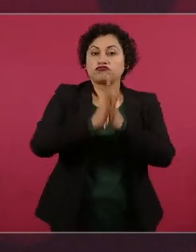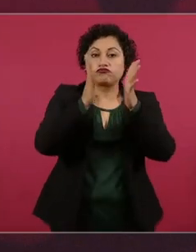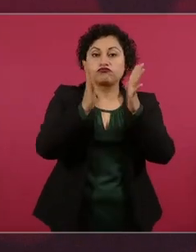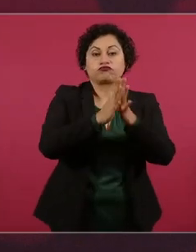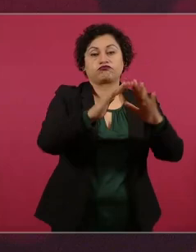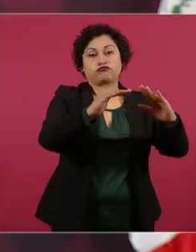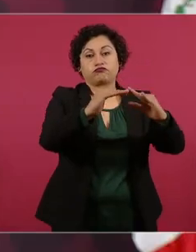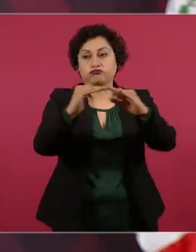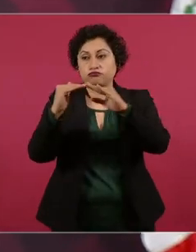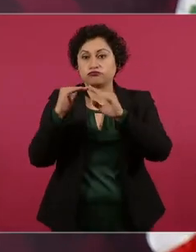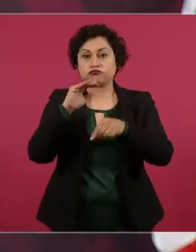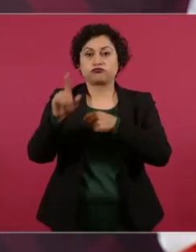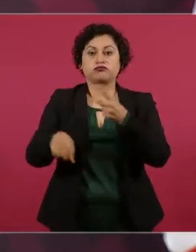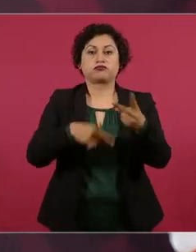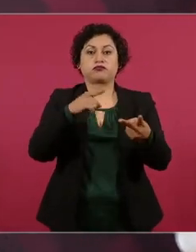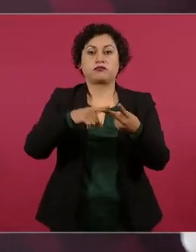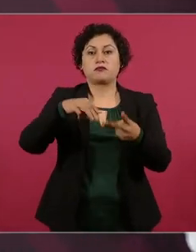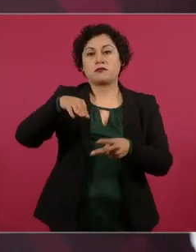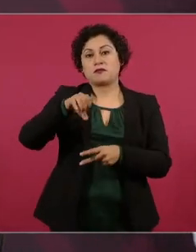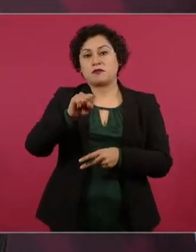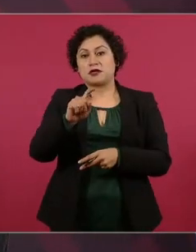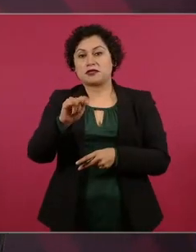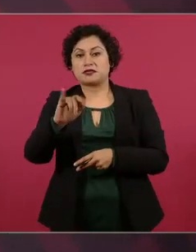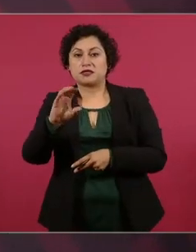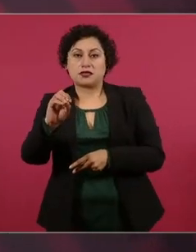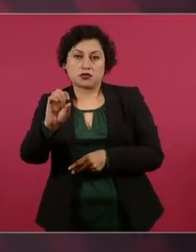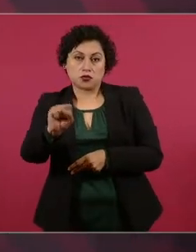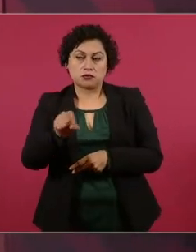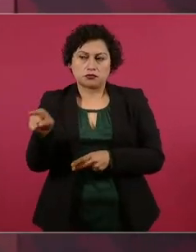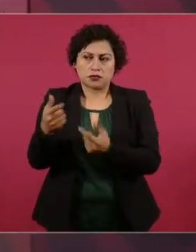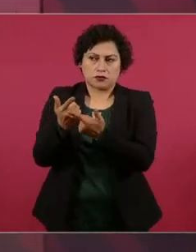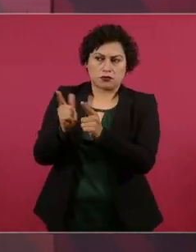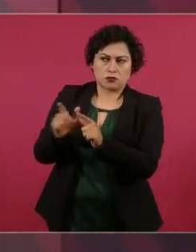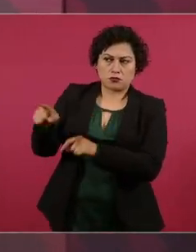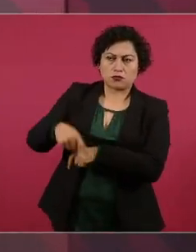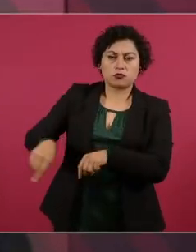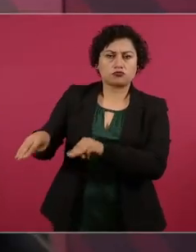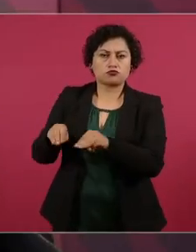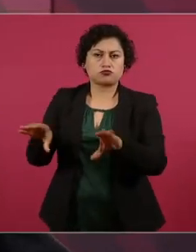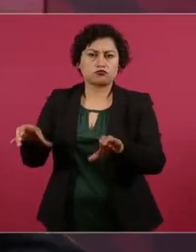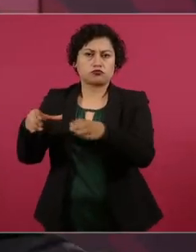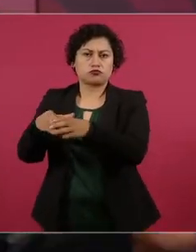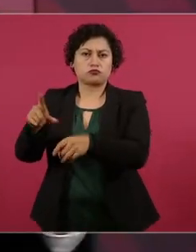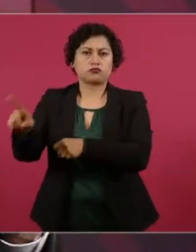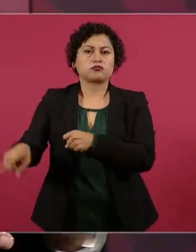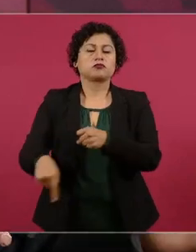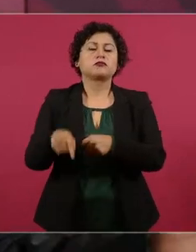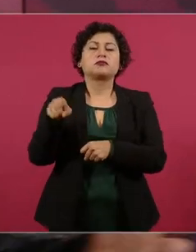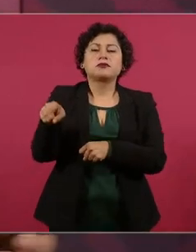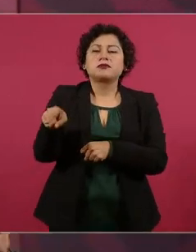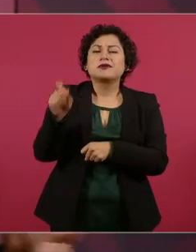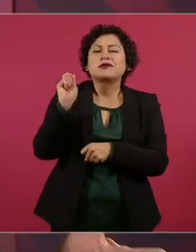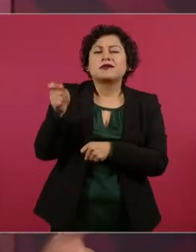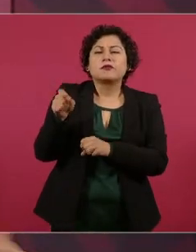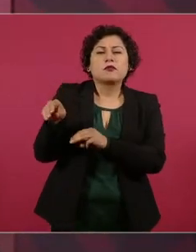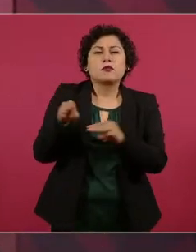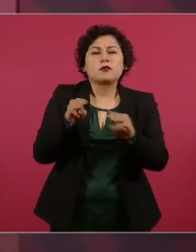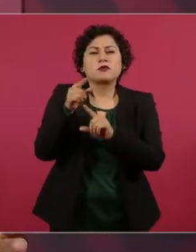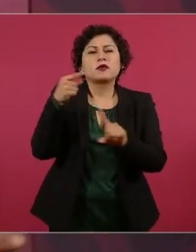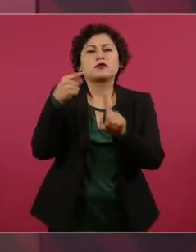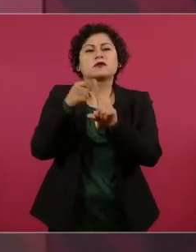Vienen los místicos, un movimiento así, los que vinculan la democracia